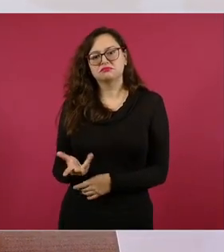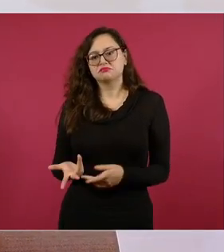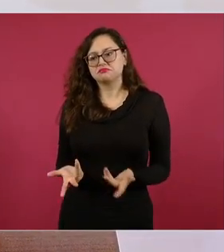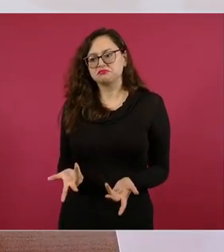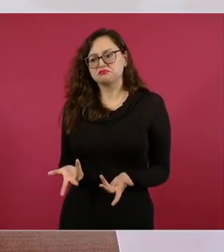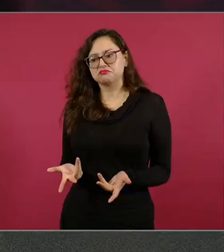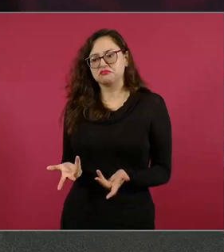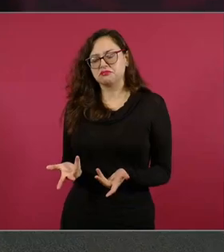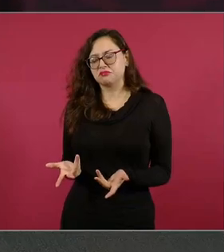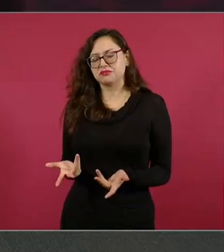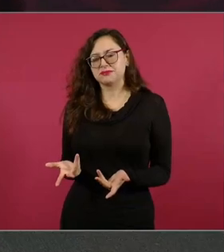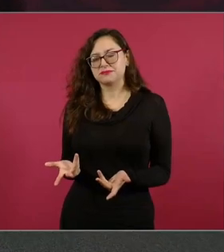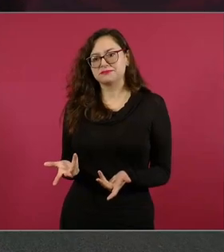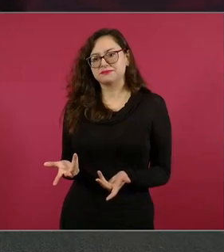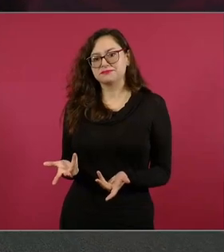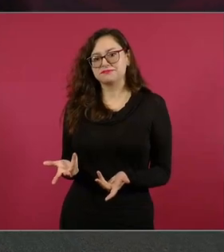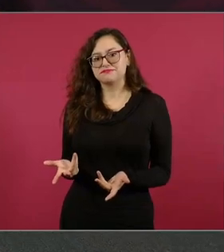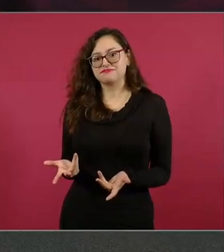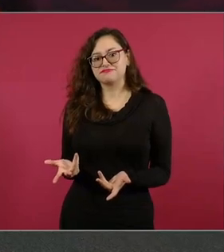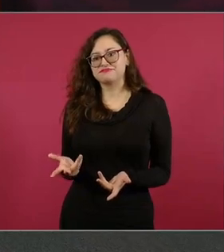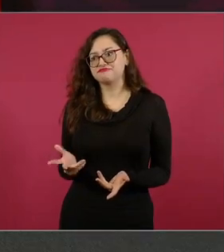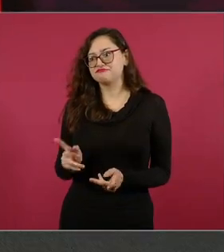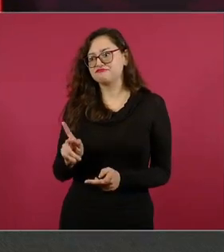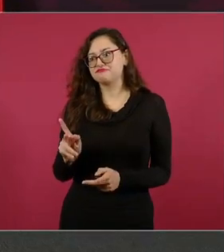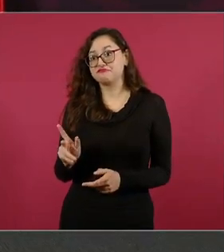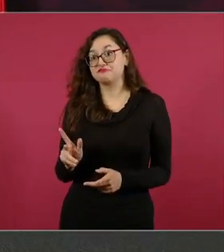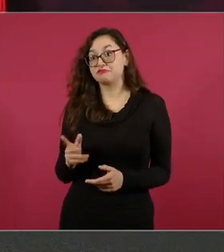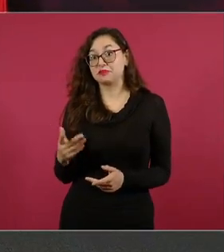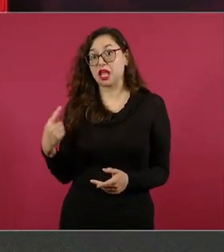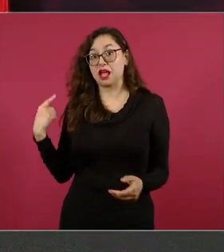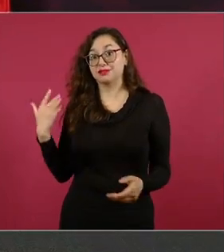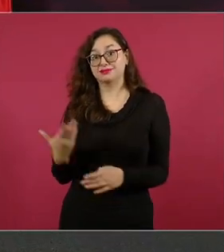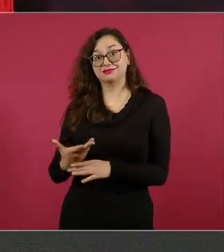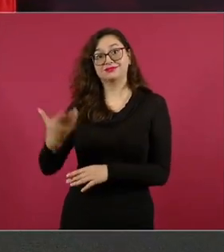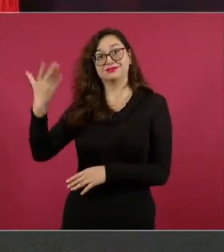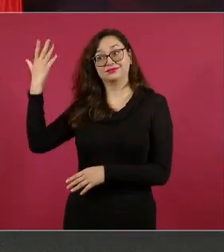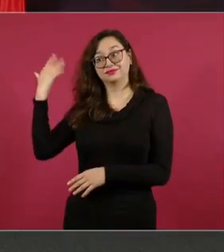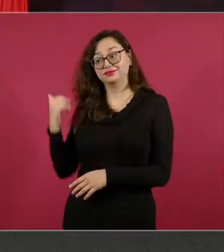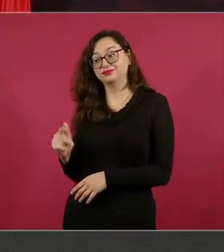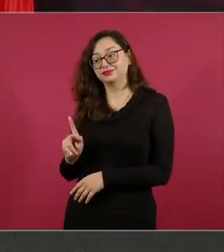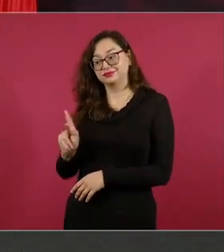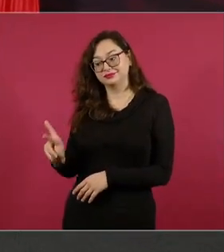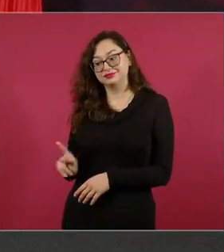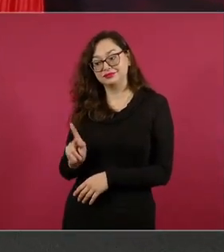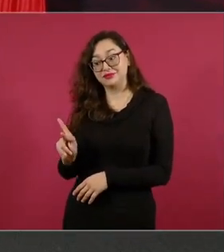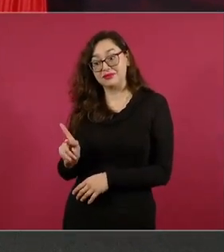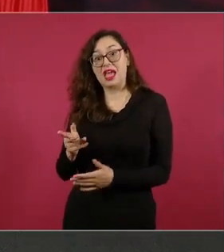tiempo y en los pueblos todavía no hay